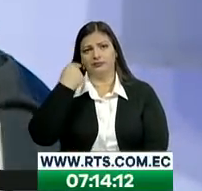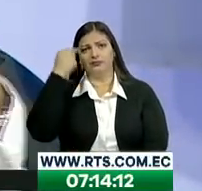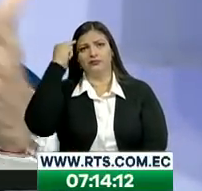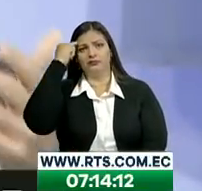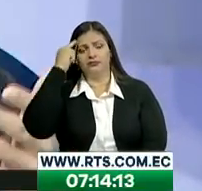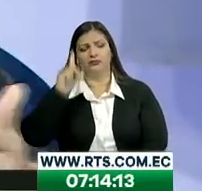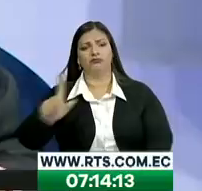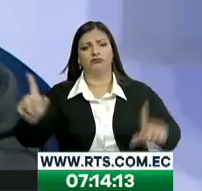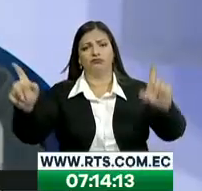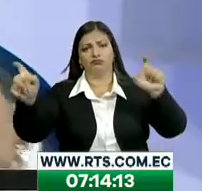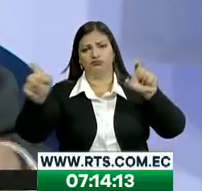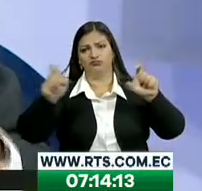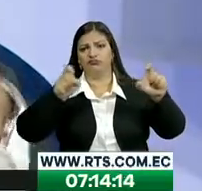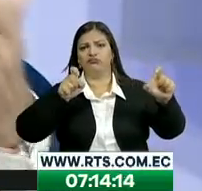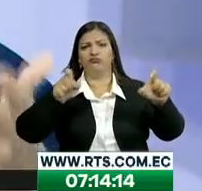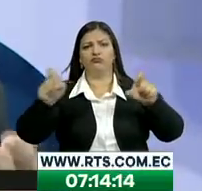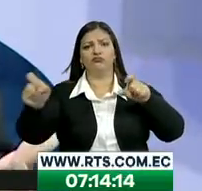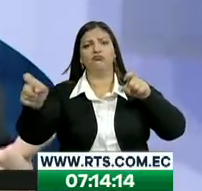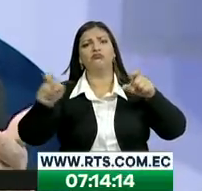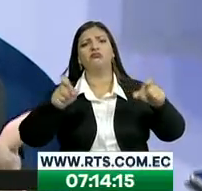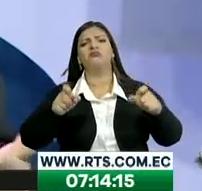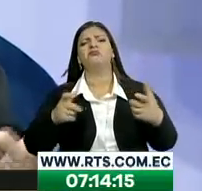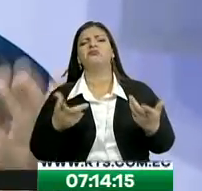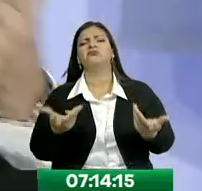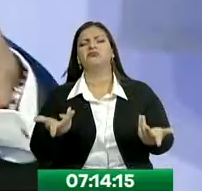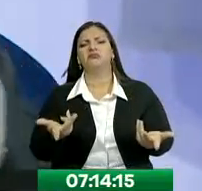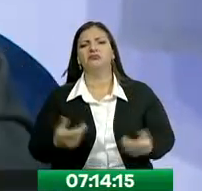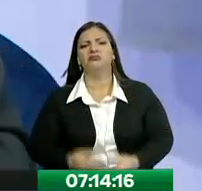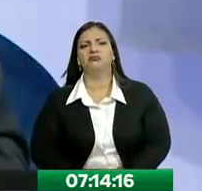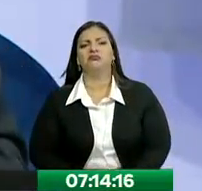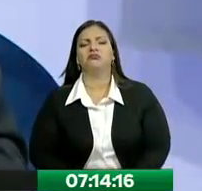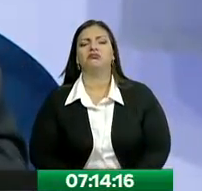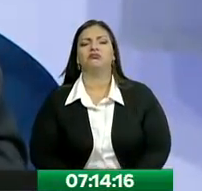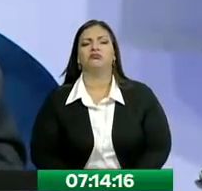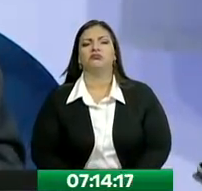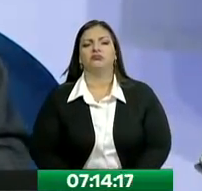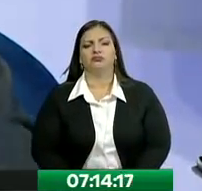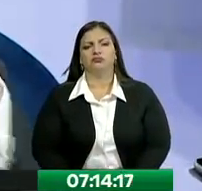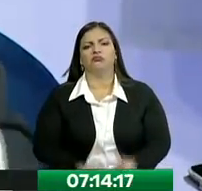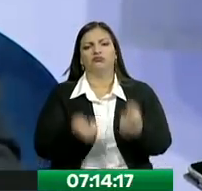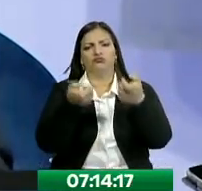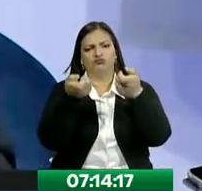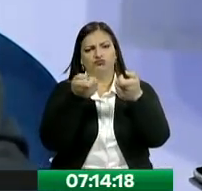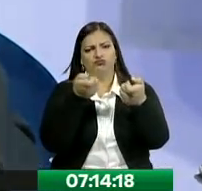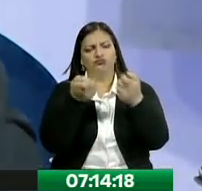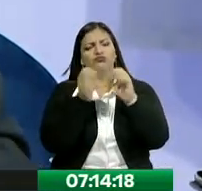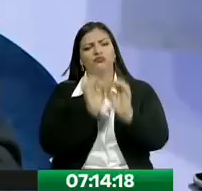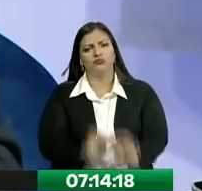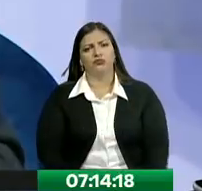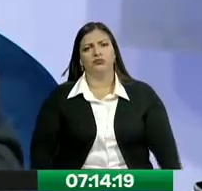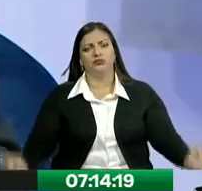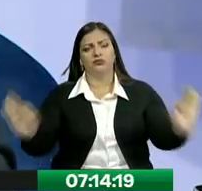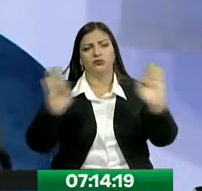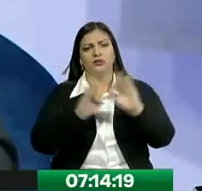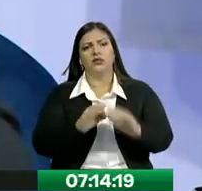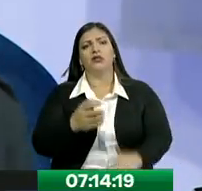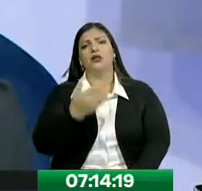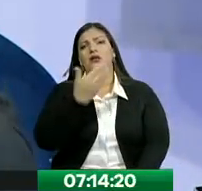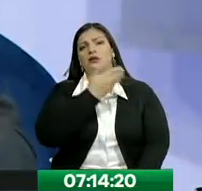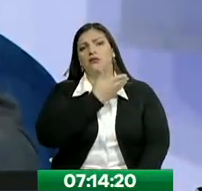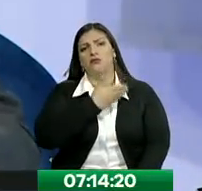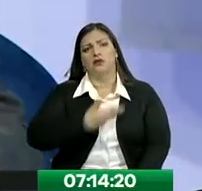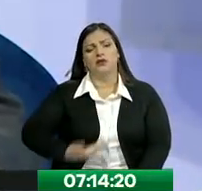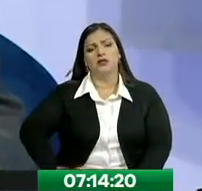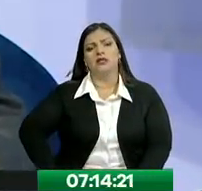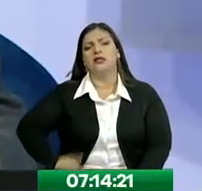importante en la gestión y en el control. El control no hay que perderlo. El Estado está para dictar políticas públicas y para